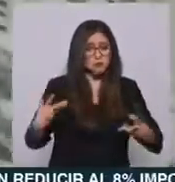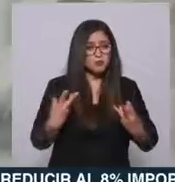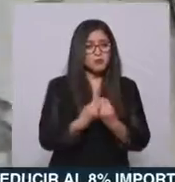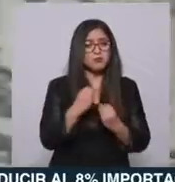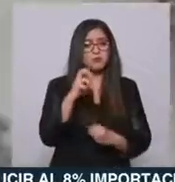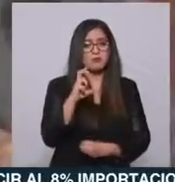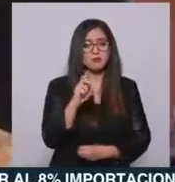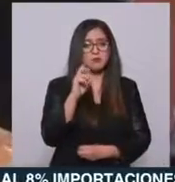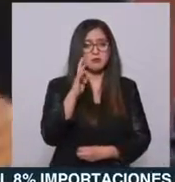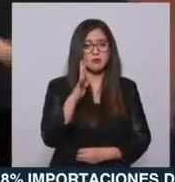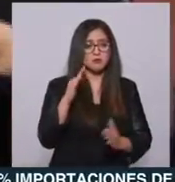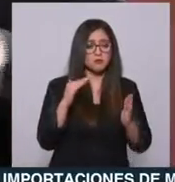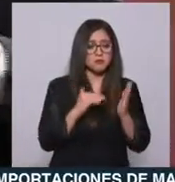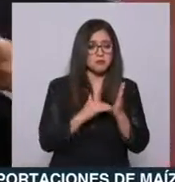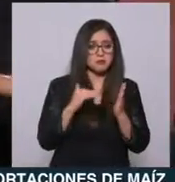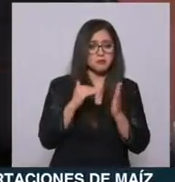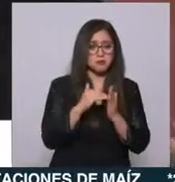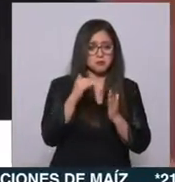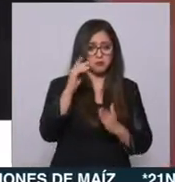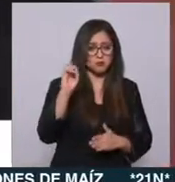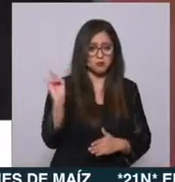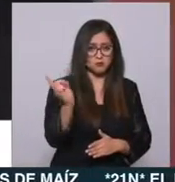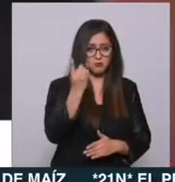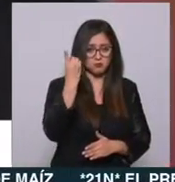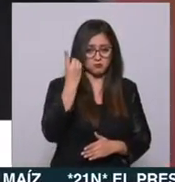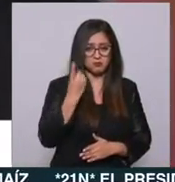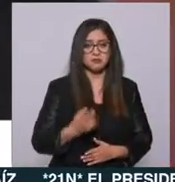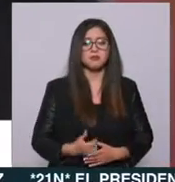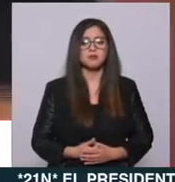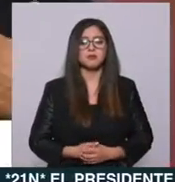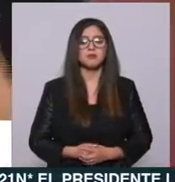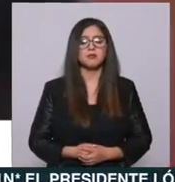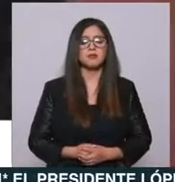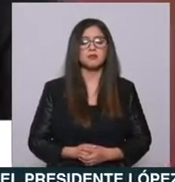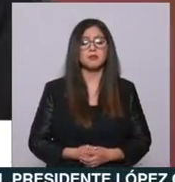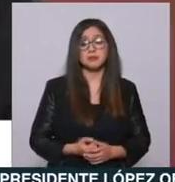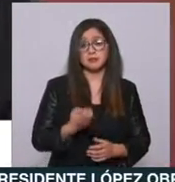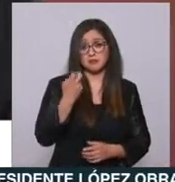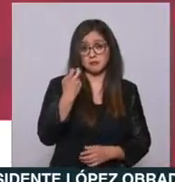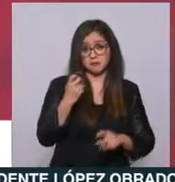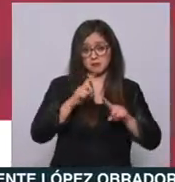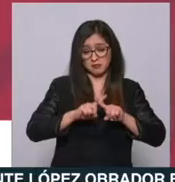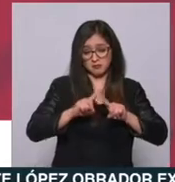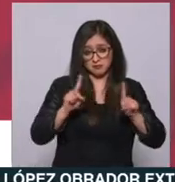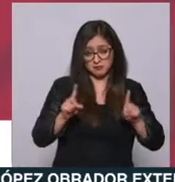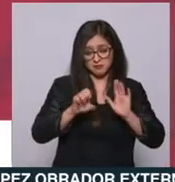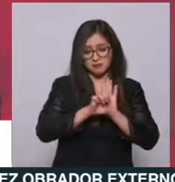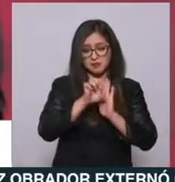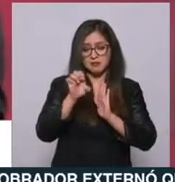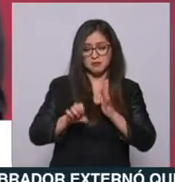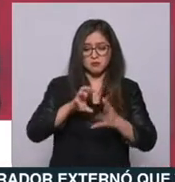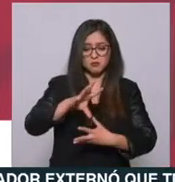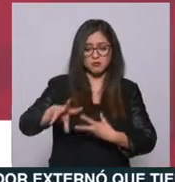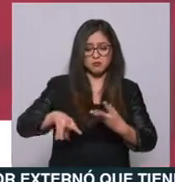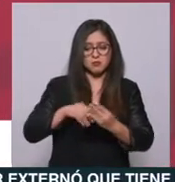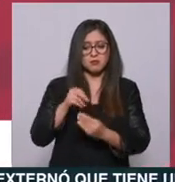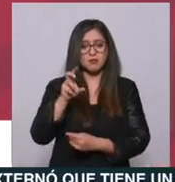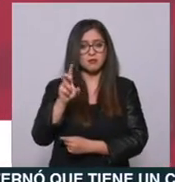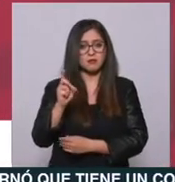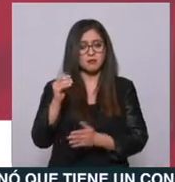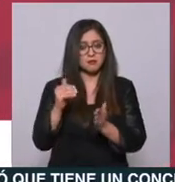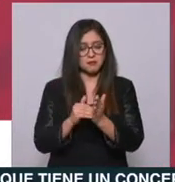millones. Tiene un efecto distinto, porque una inversión de 30,000 millones